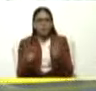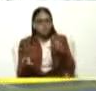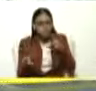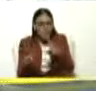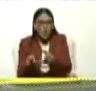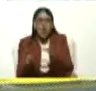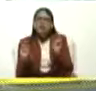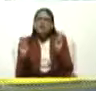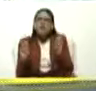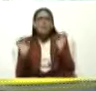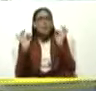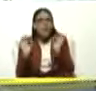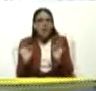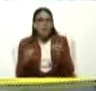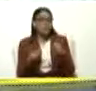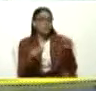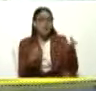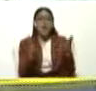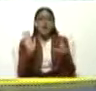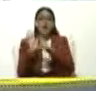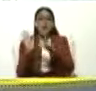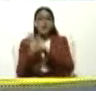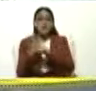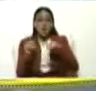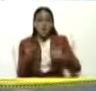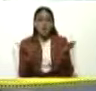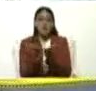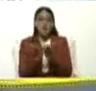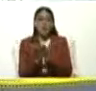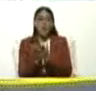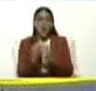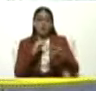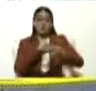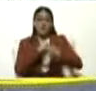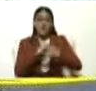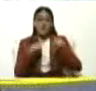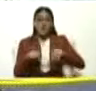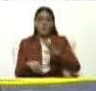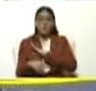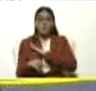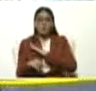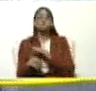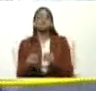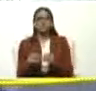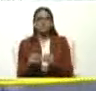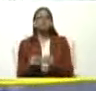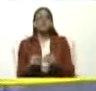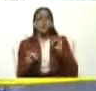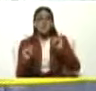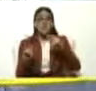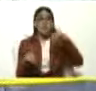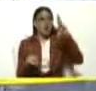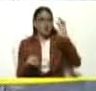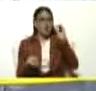nuevo, el Liceo Escuela Técnica Industrial Roque